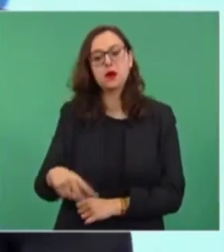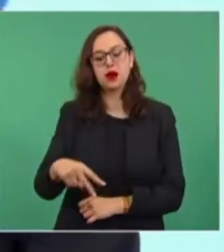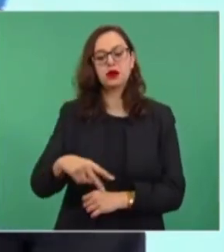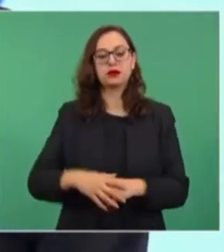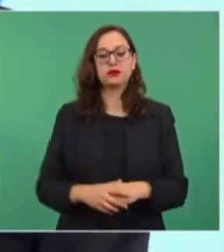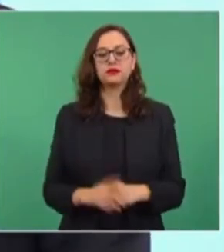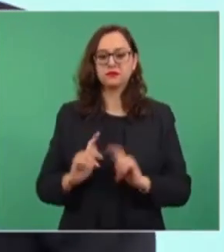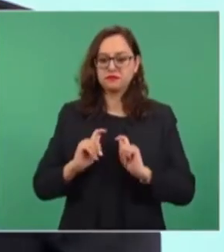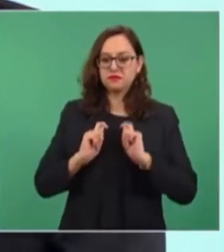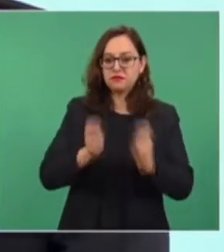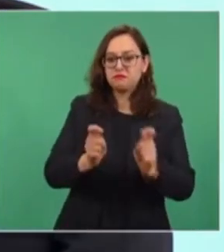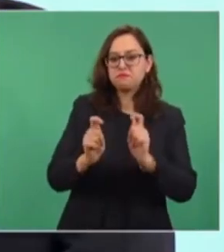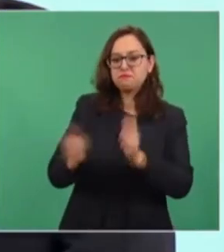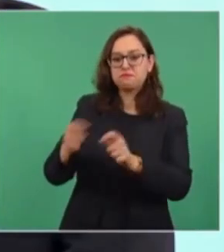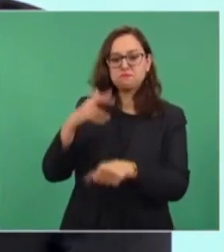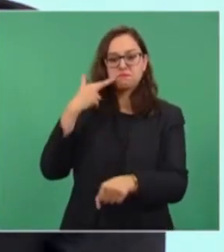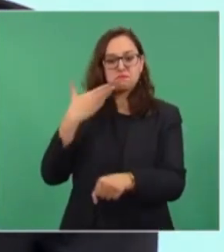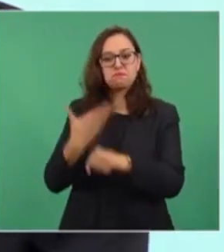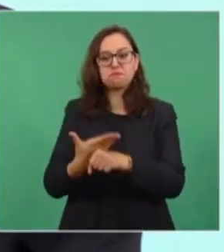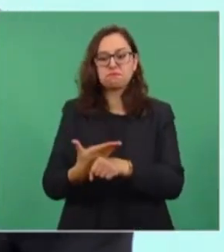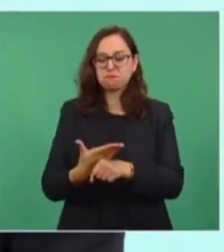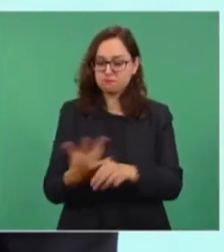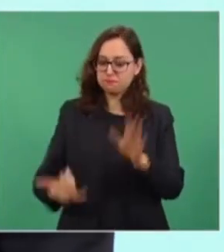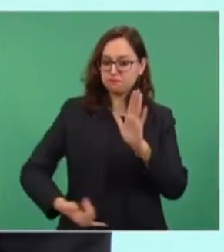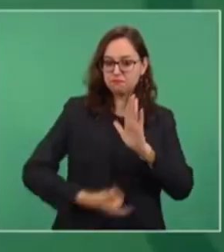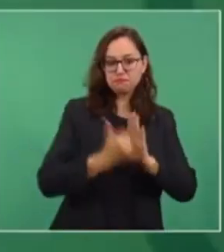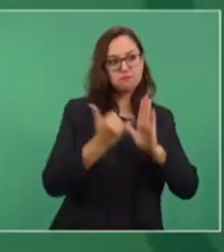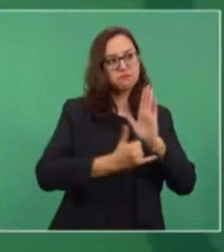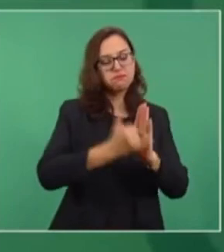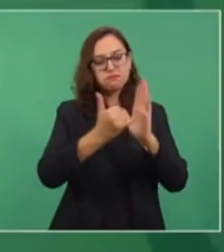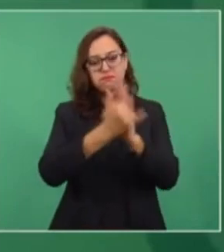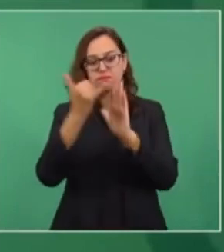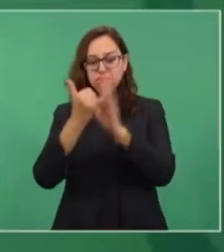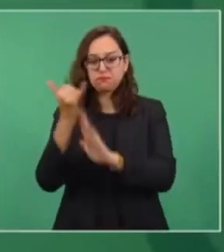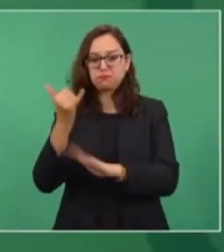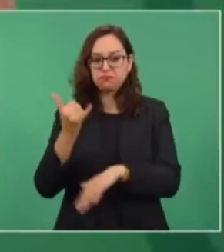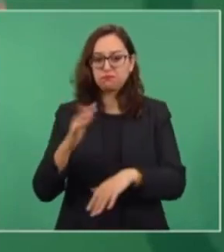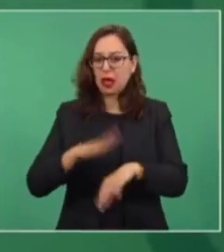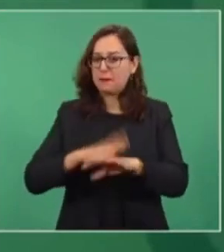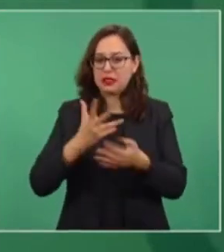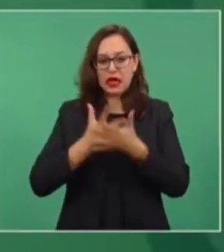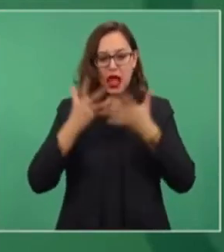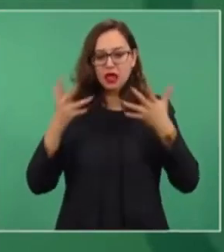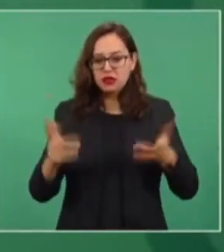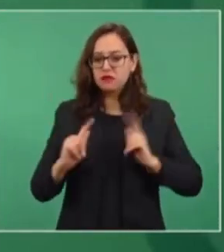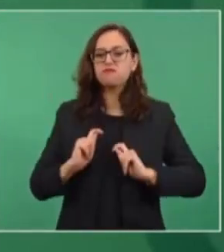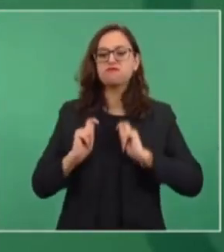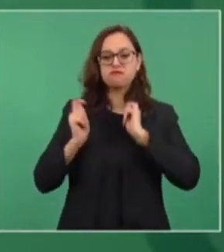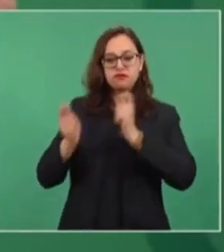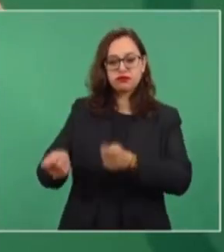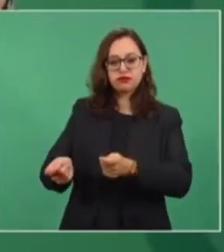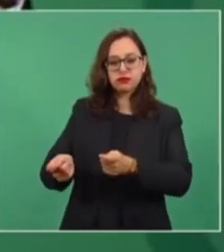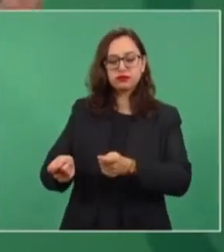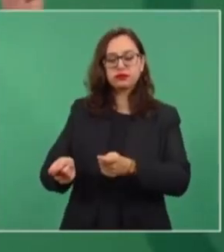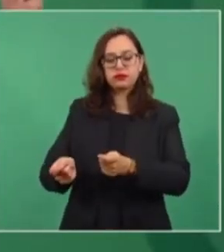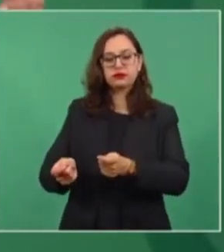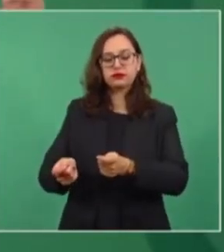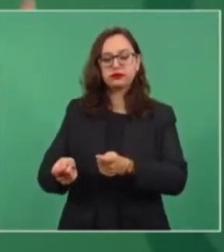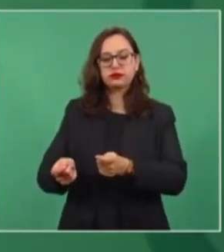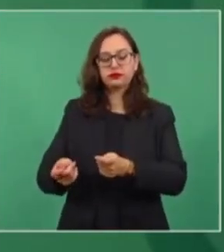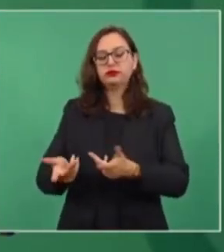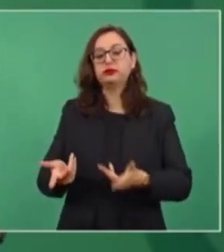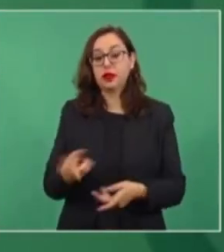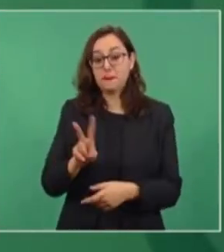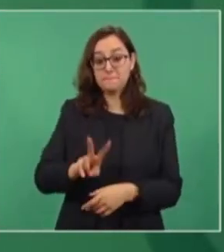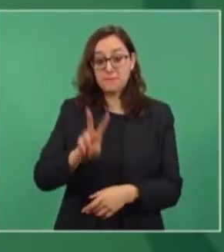Son las que tienen los contratos de obra más importantes que ha